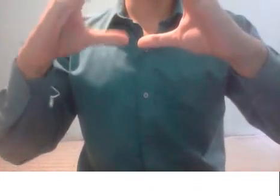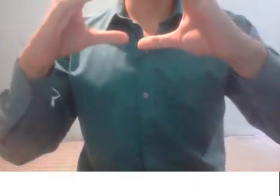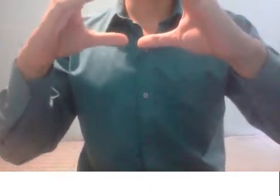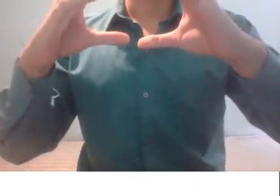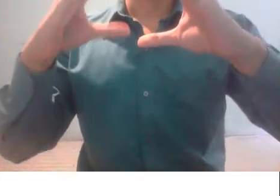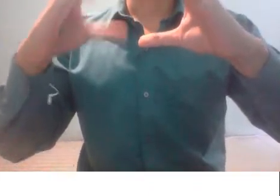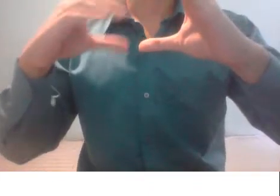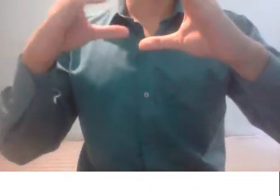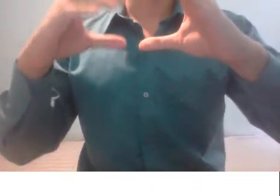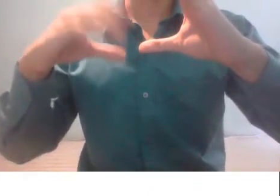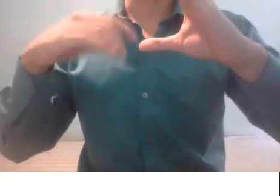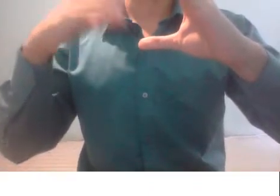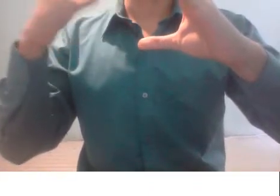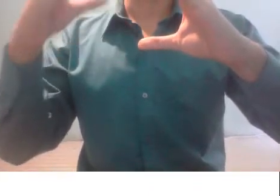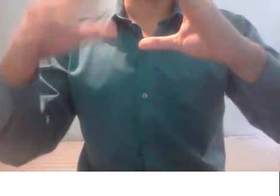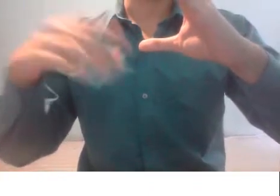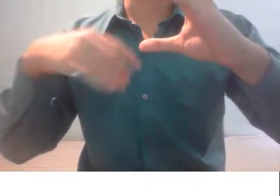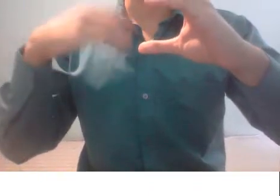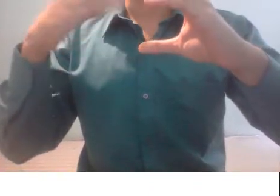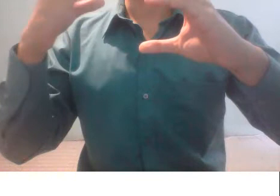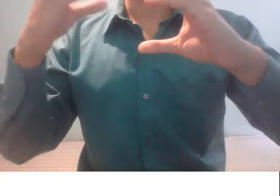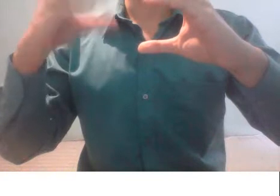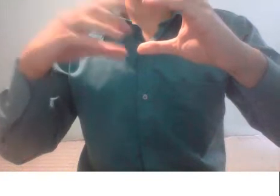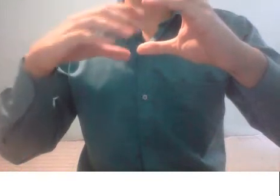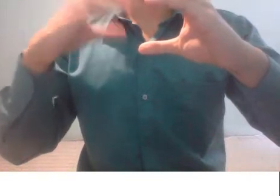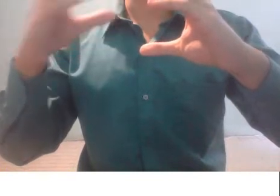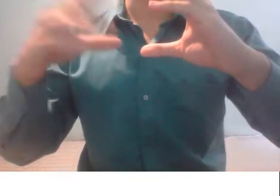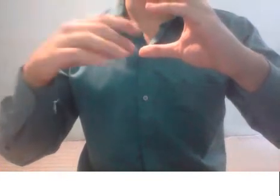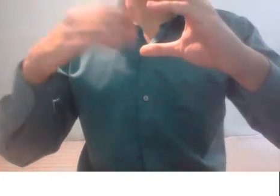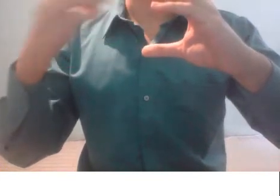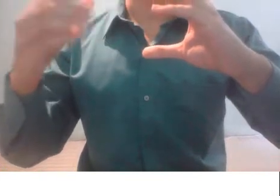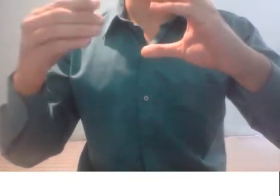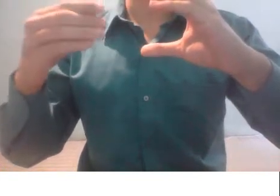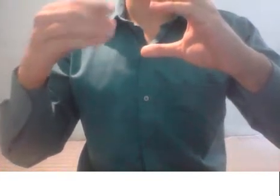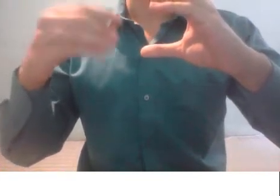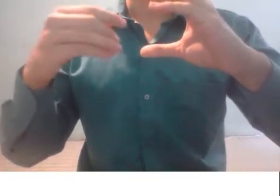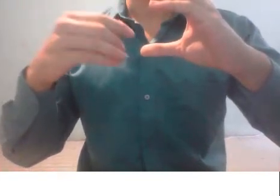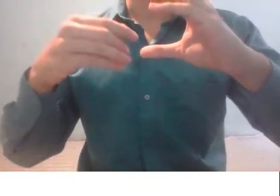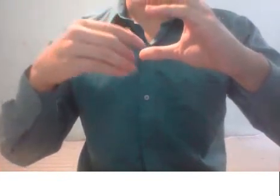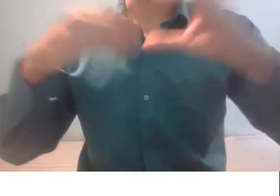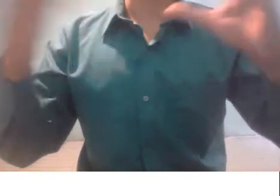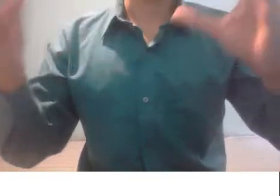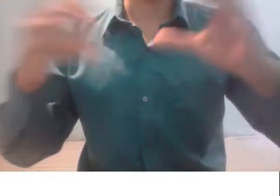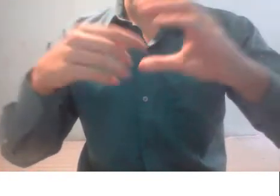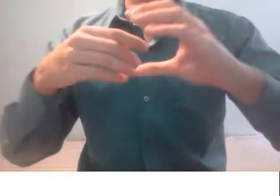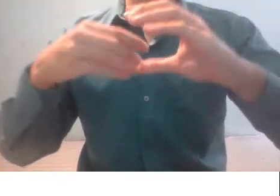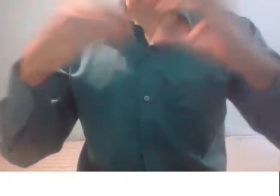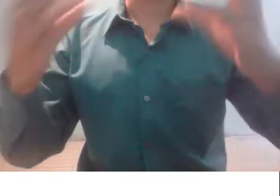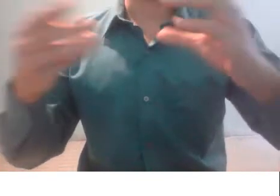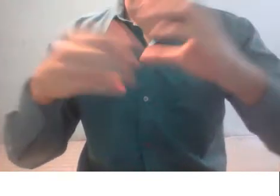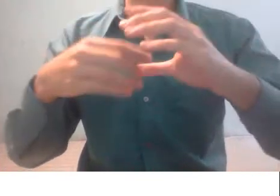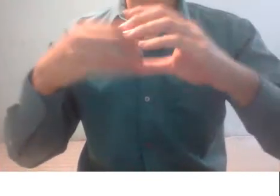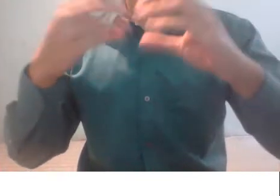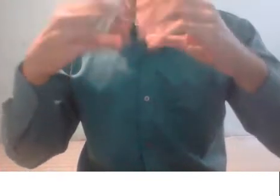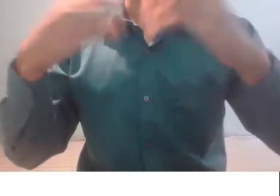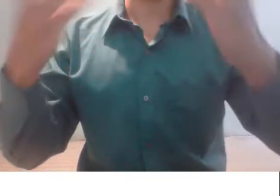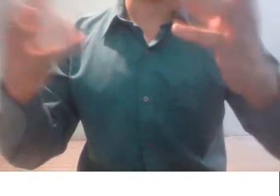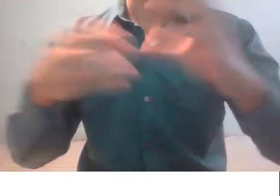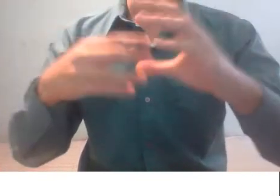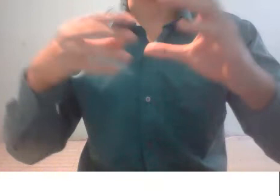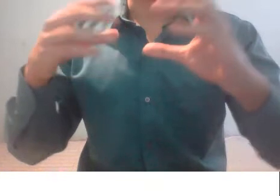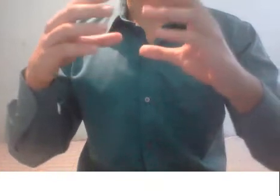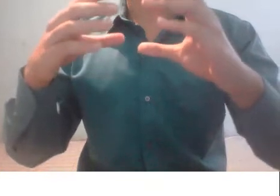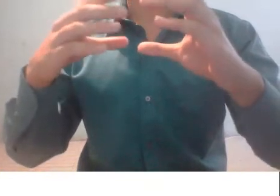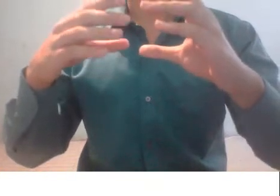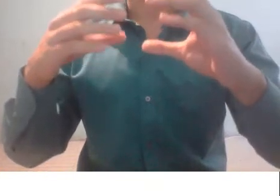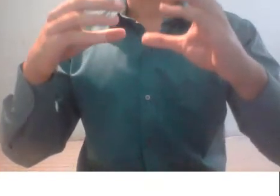terminas ganando después de pagar el tema de operación, después de pagar todo lo relacionado con los gastos del servicio que terminas dando o el producto